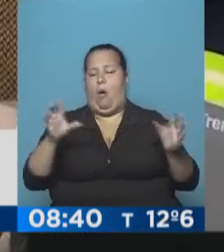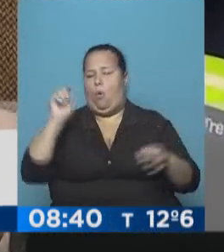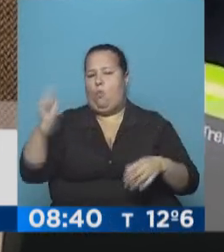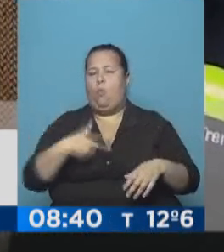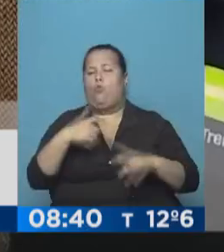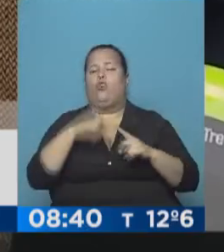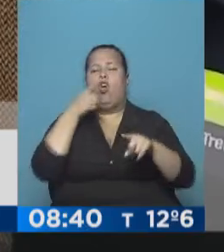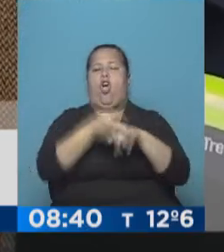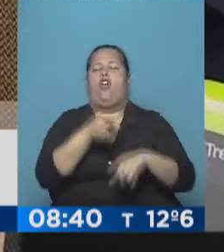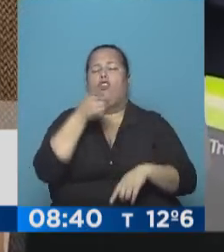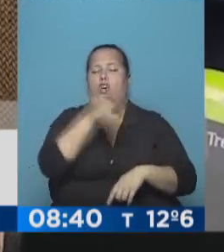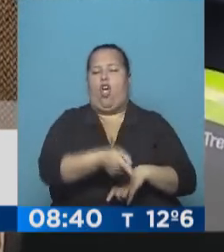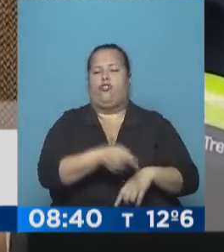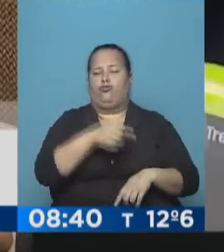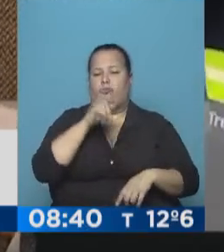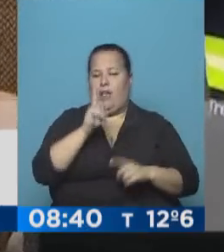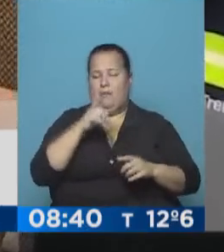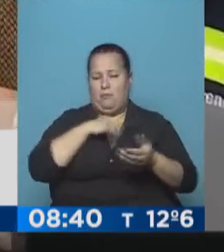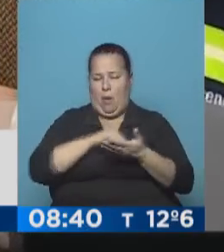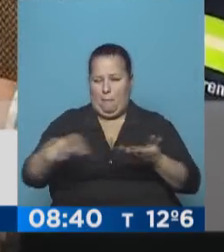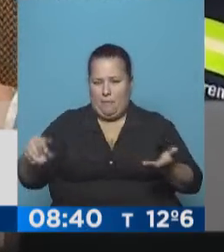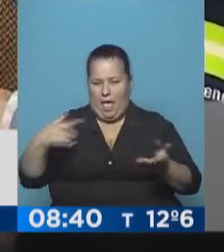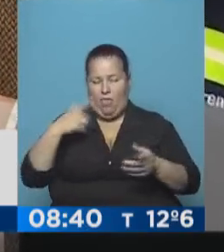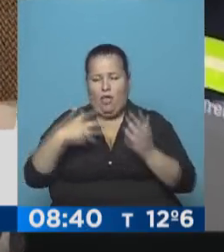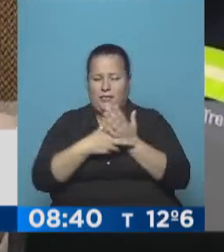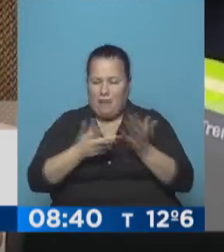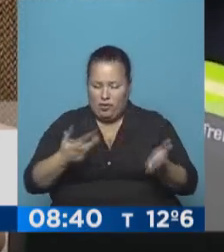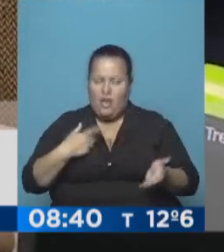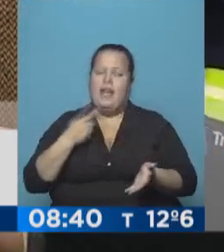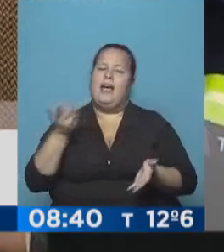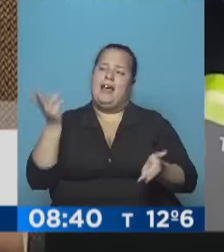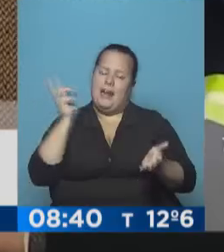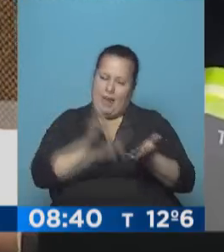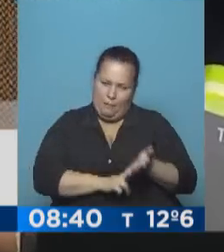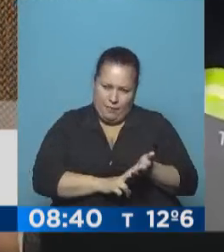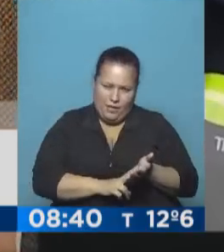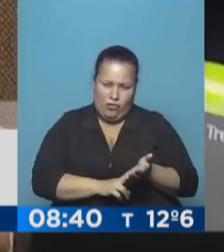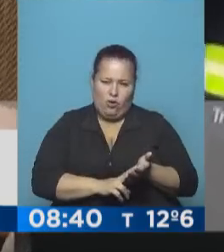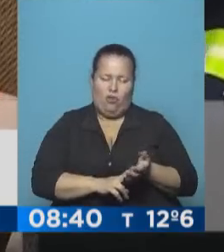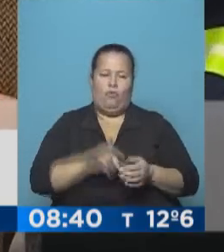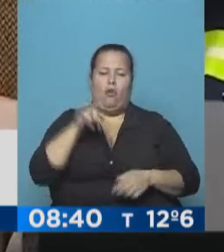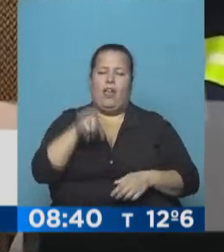ejemplo, hacia nuestros propios empleados, hacia los guardas. Le vuelvo a reiterar